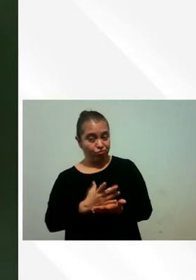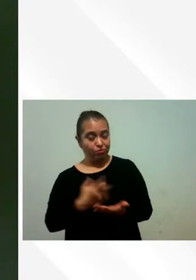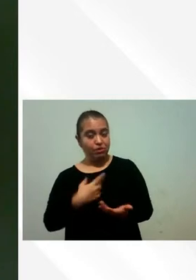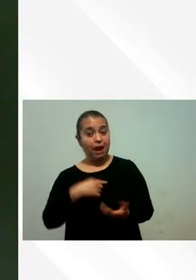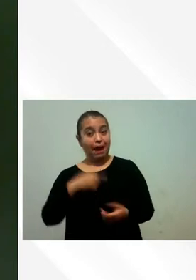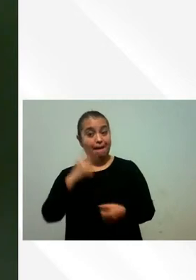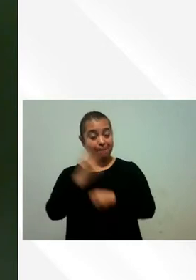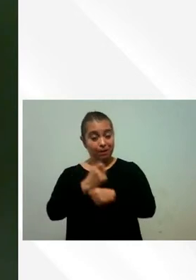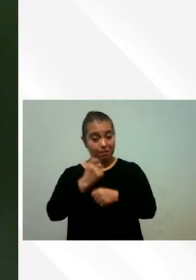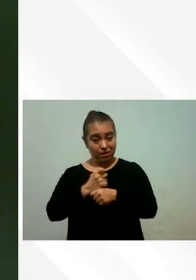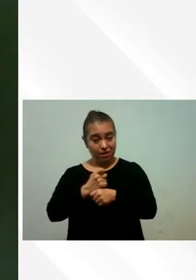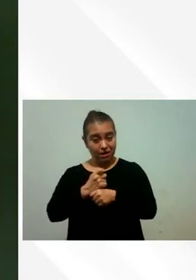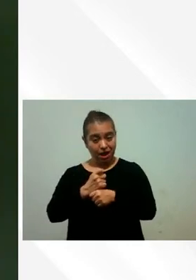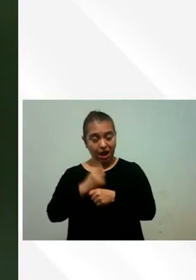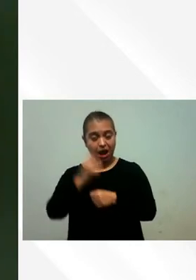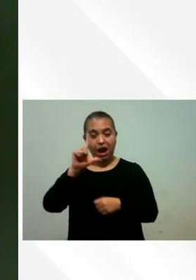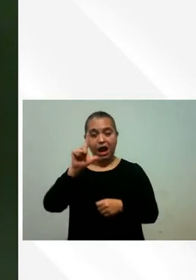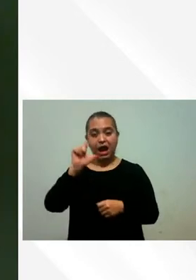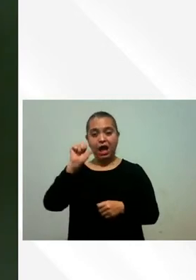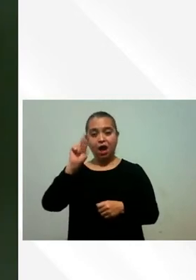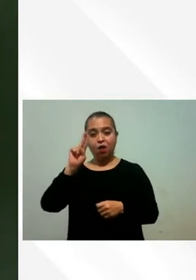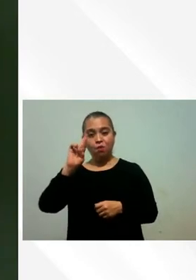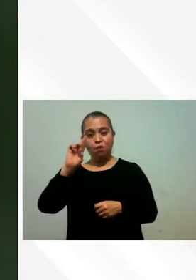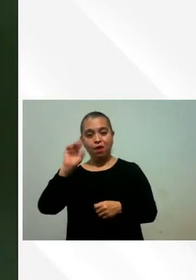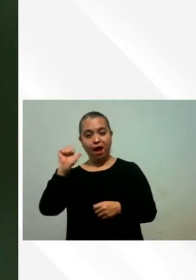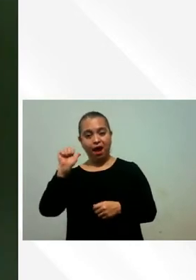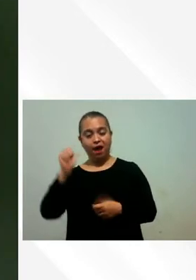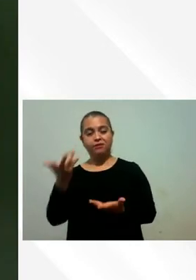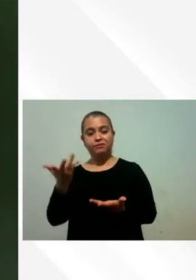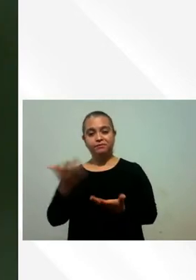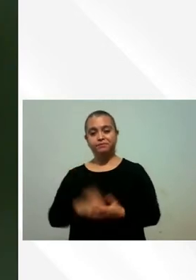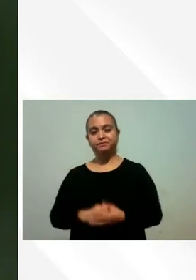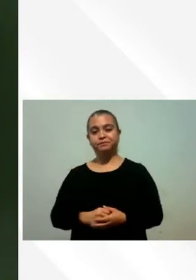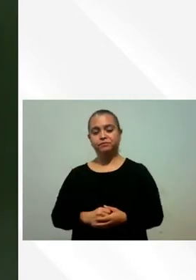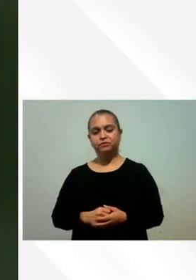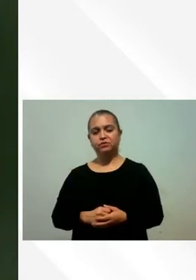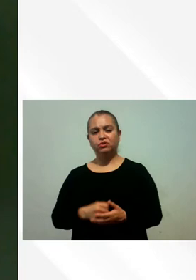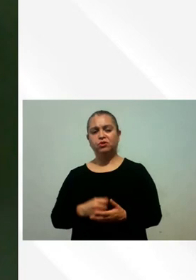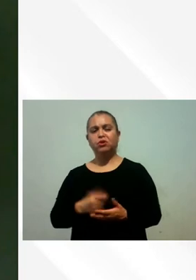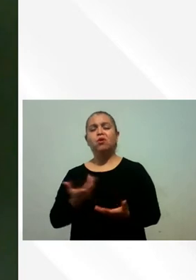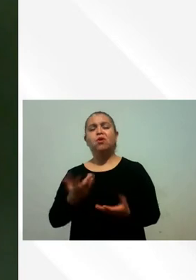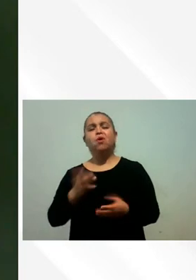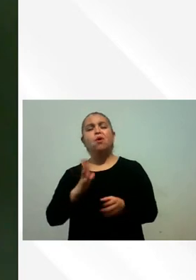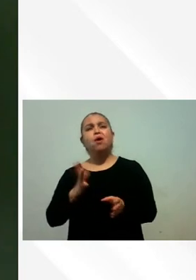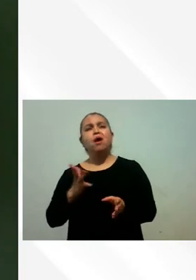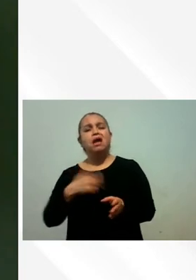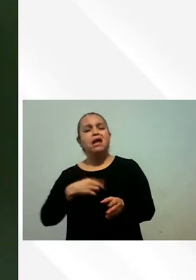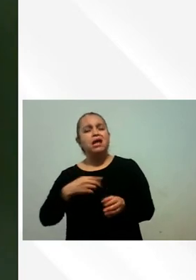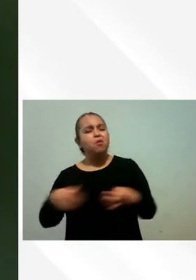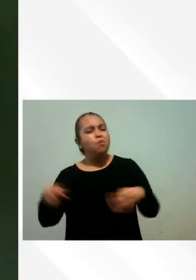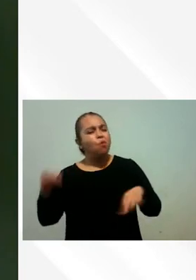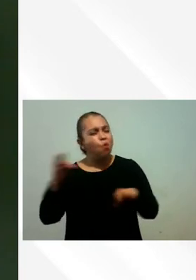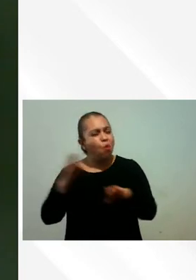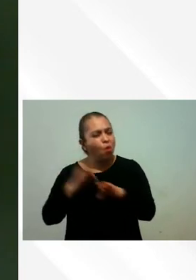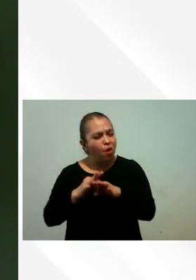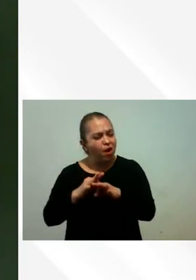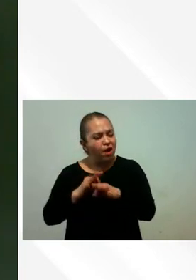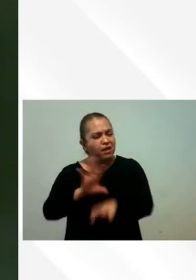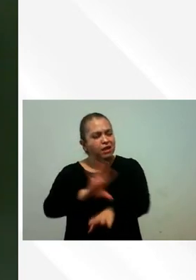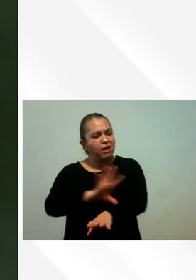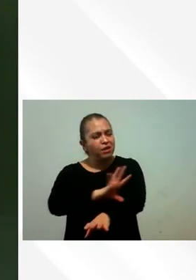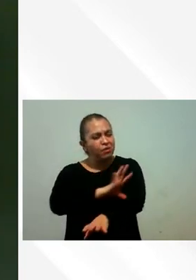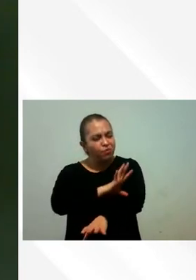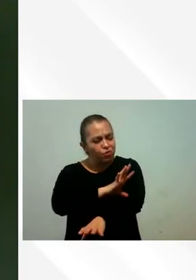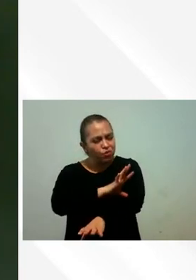a Laura Hernández. ¿Cuál es la importancia de generar emociones positivas en